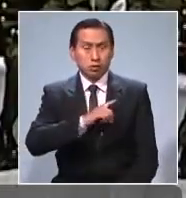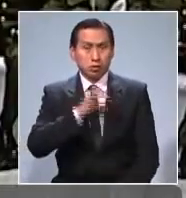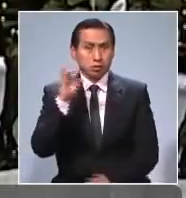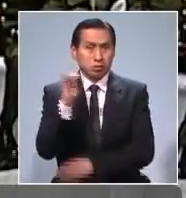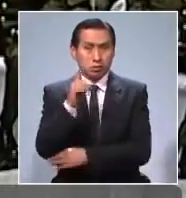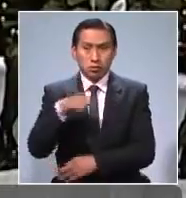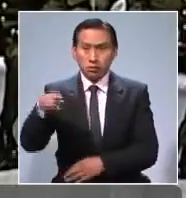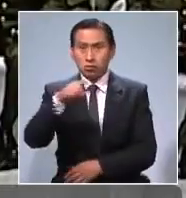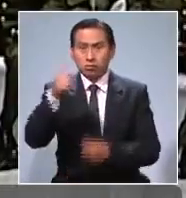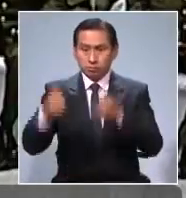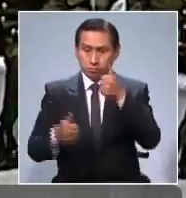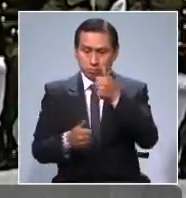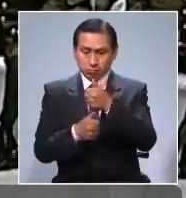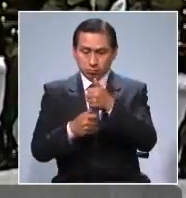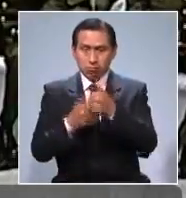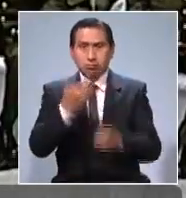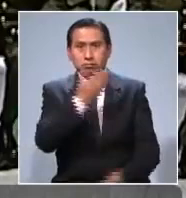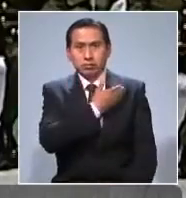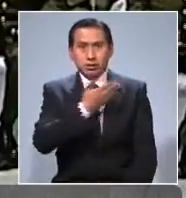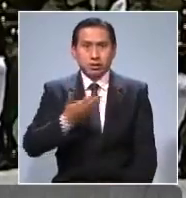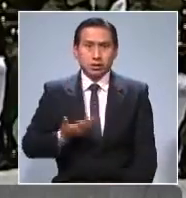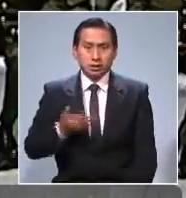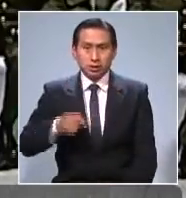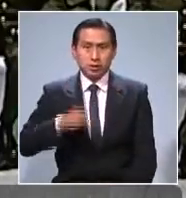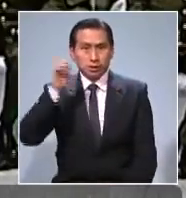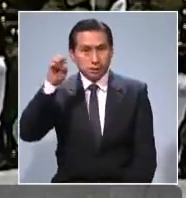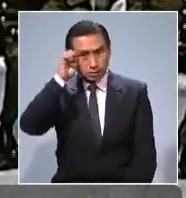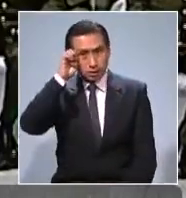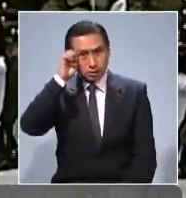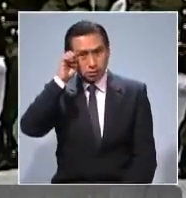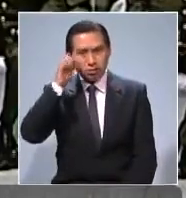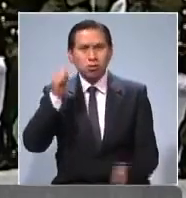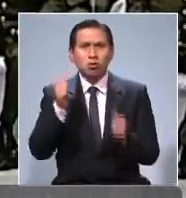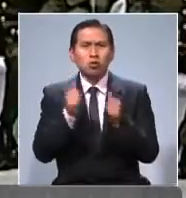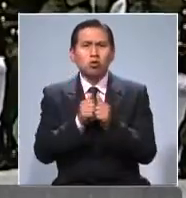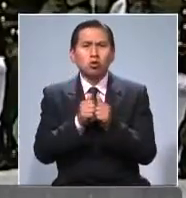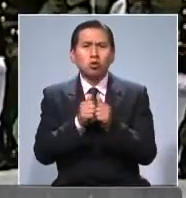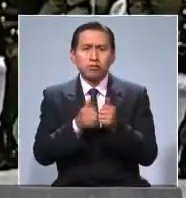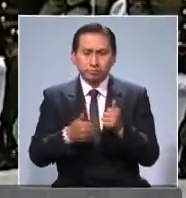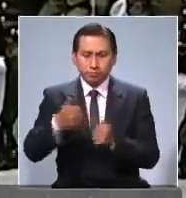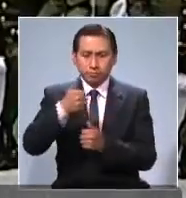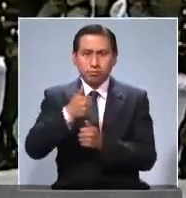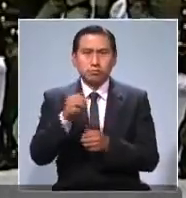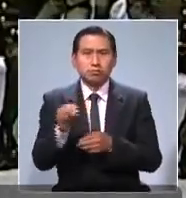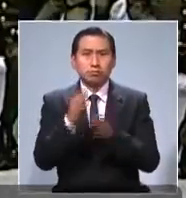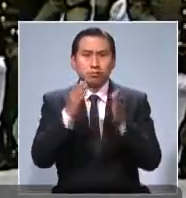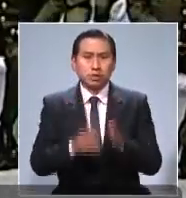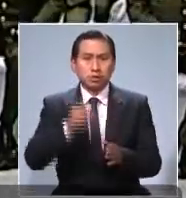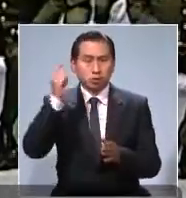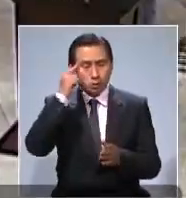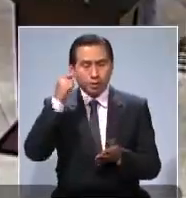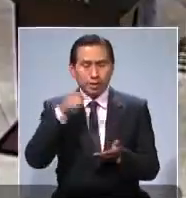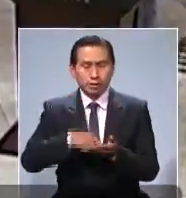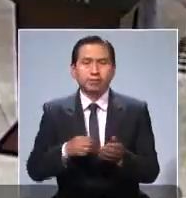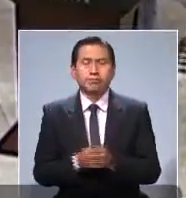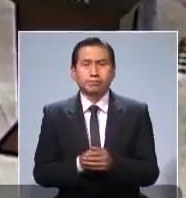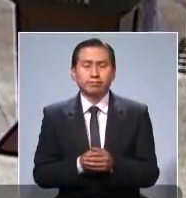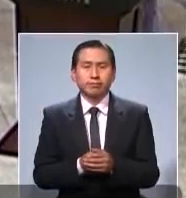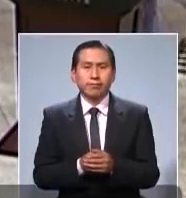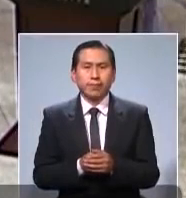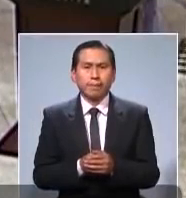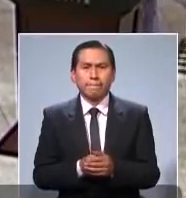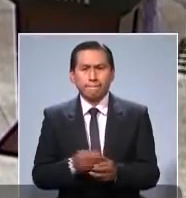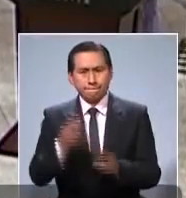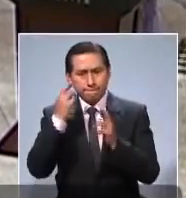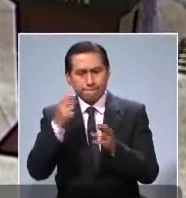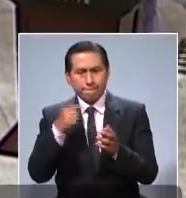Boliviana dependen de la presidenta o presidente del Estado por intermedio de la ministra o ministro de Gobierno. Que de